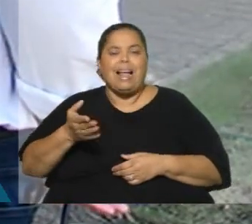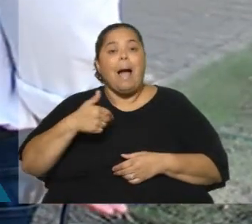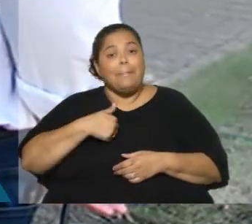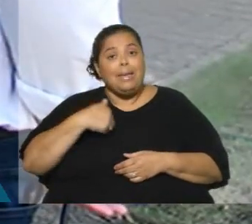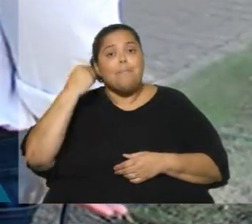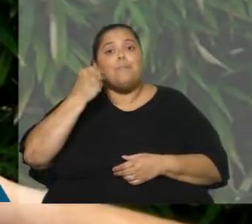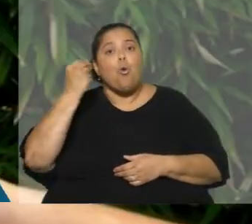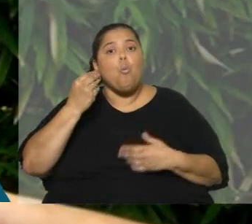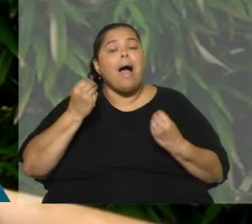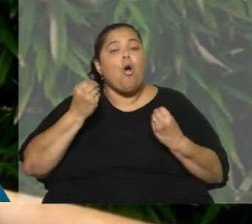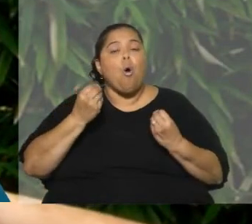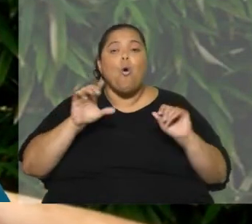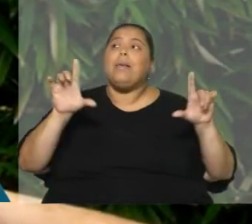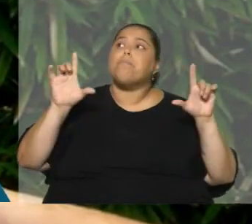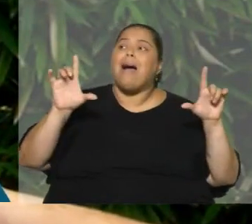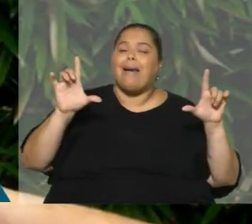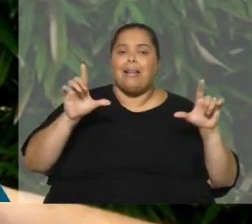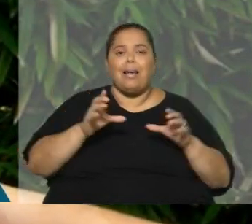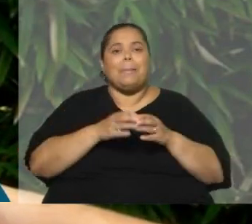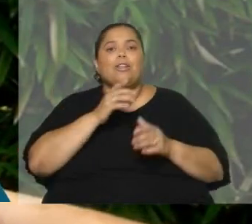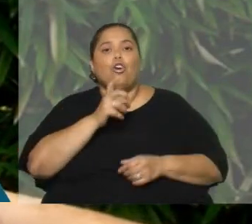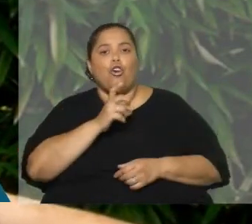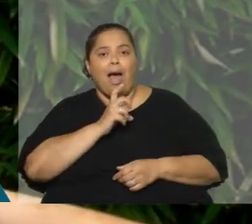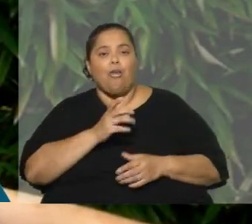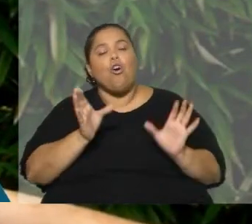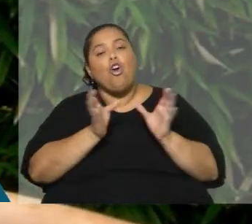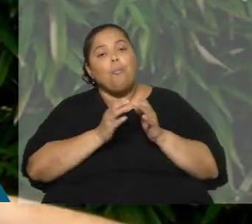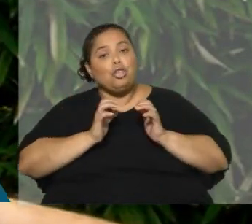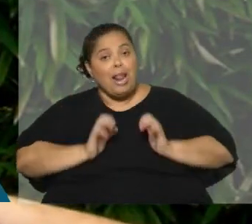partido de esto. La Comisión de Ética tiene que ser ejemplarizante.